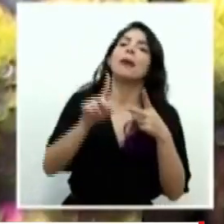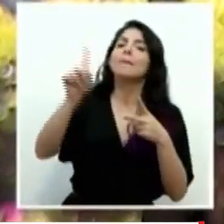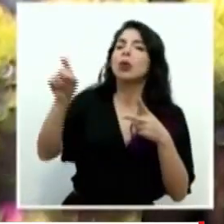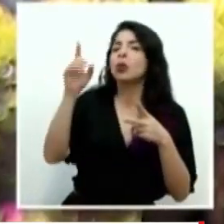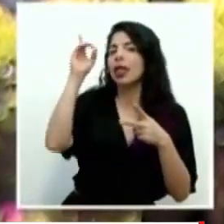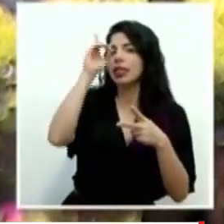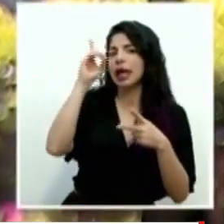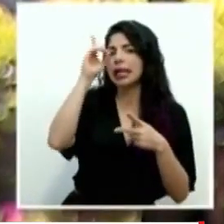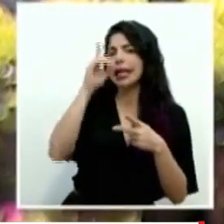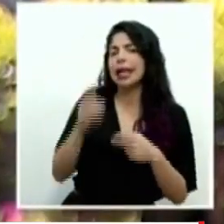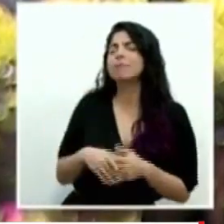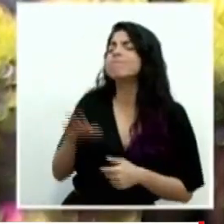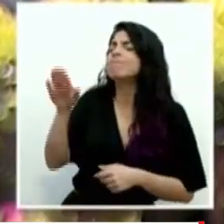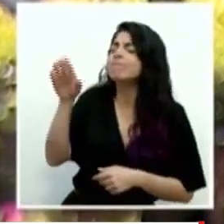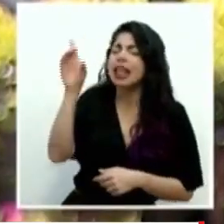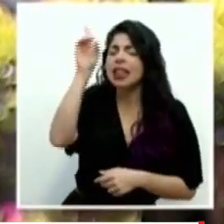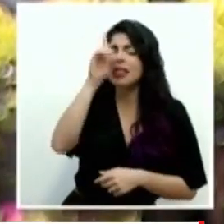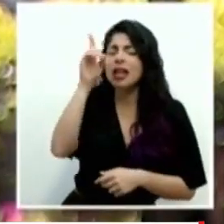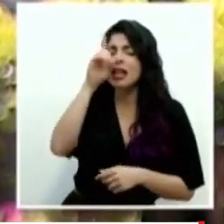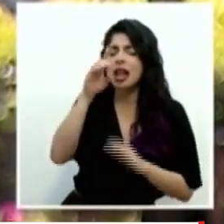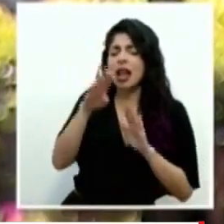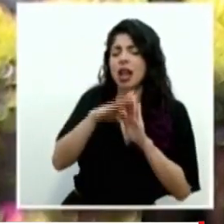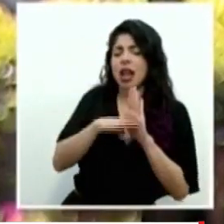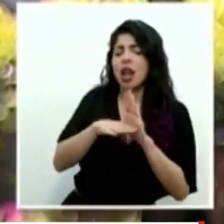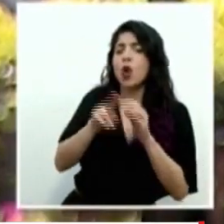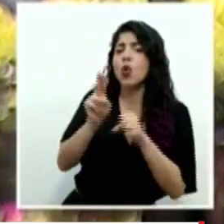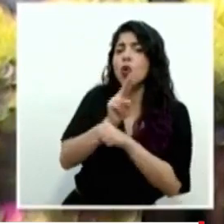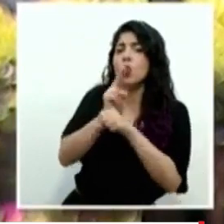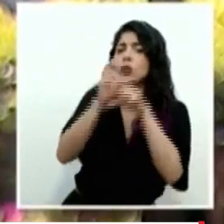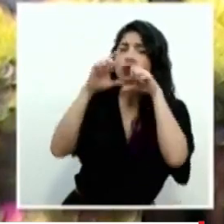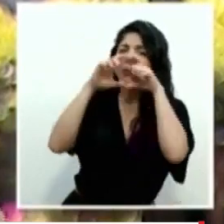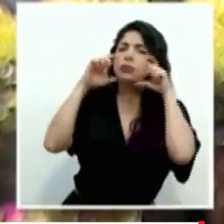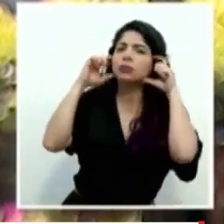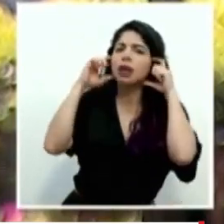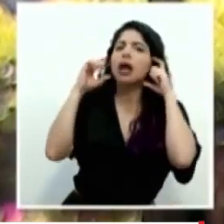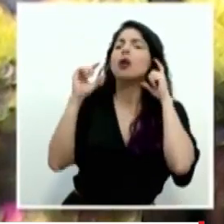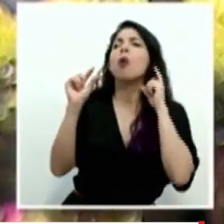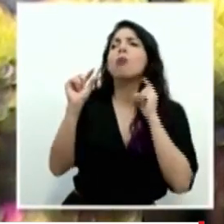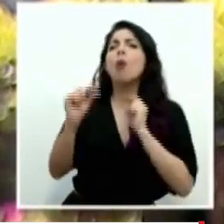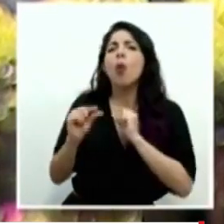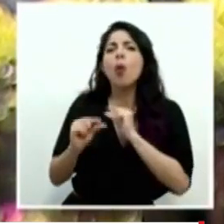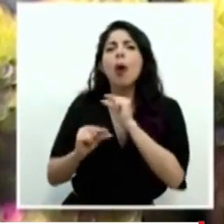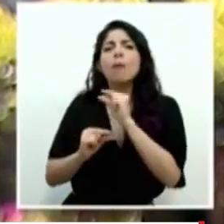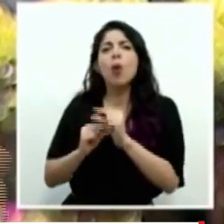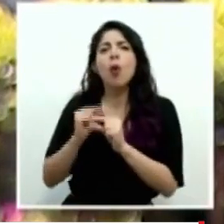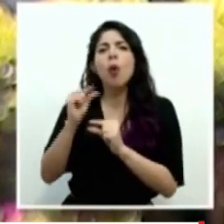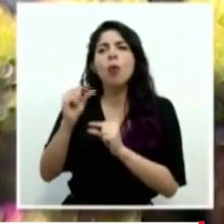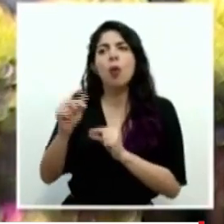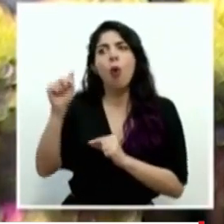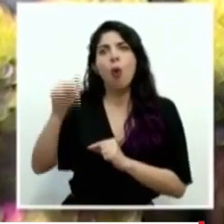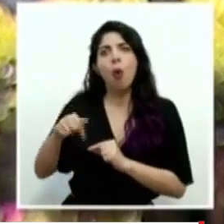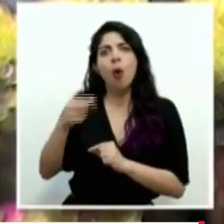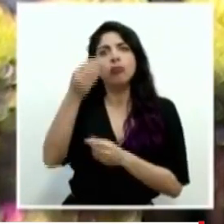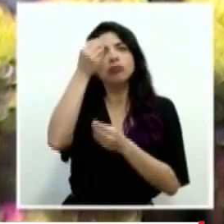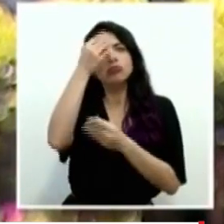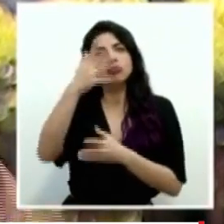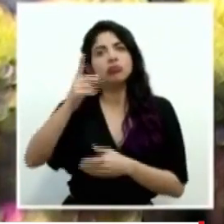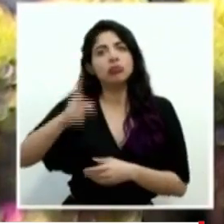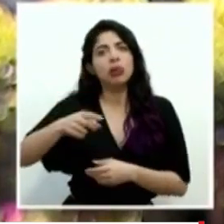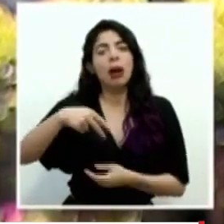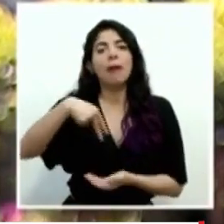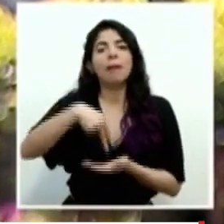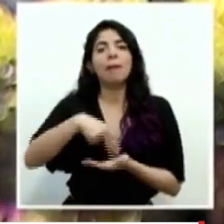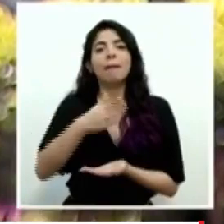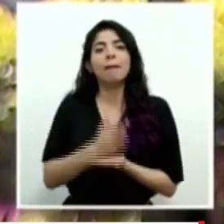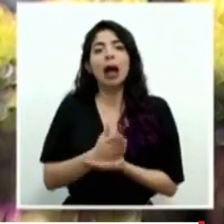Daniel. Don Daniel, las medidas de implementación de mascarillas han sido graduales. Hoy se anuncia la necesidad de uso en